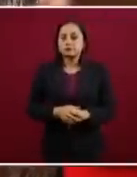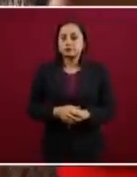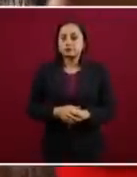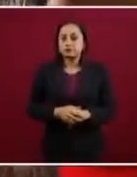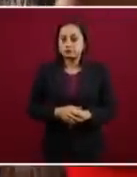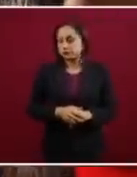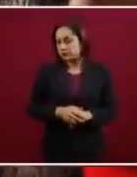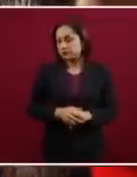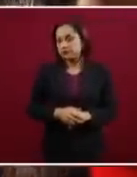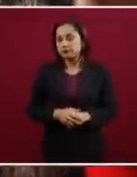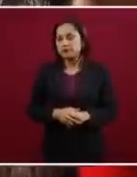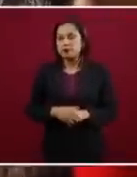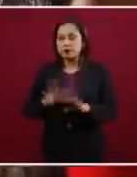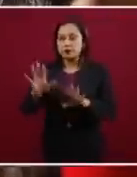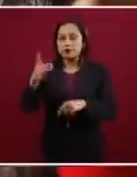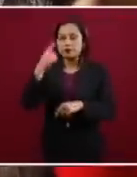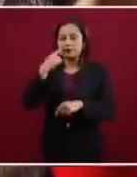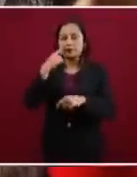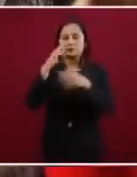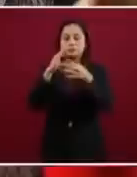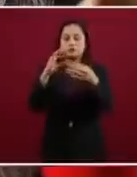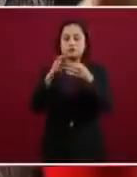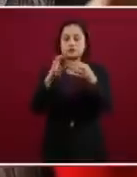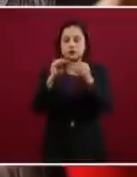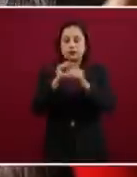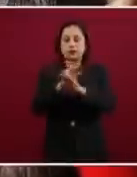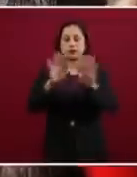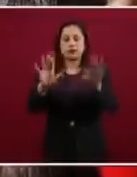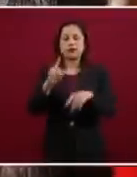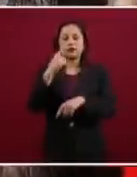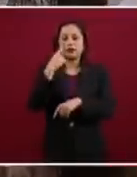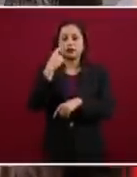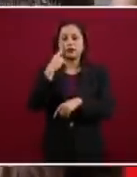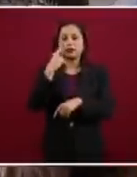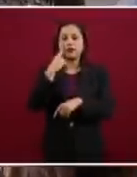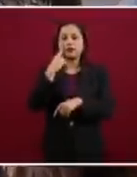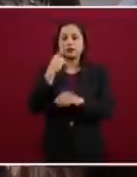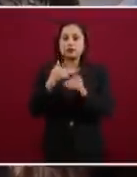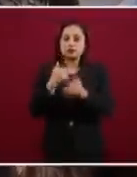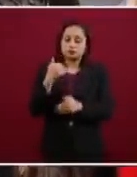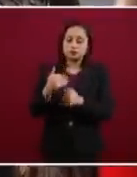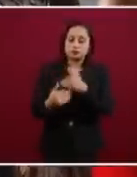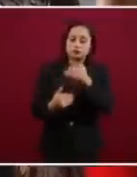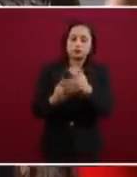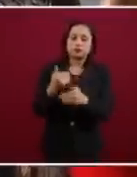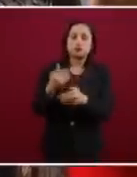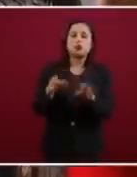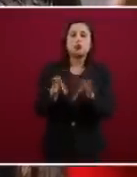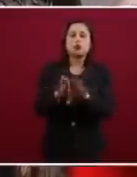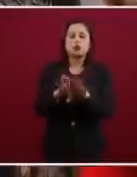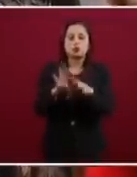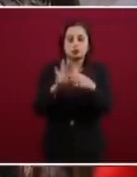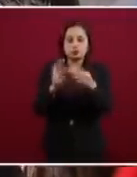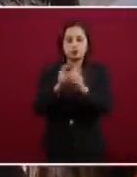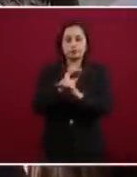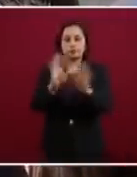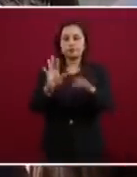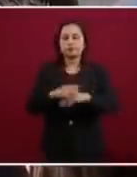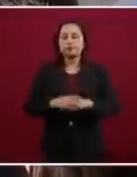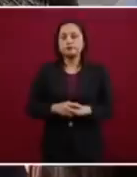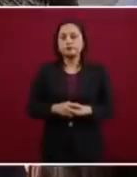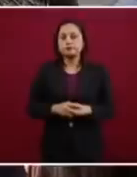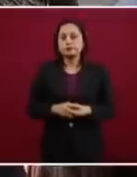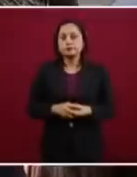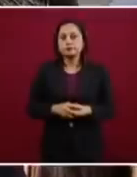les aclaro algo que es tiene que ver con esto para terminar con proceso éste si